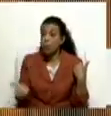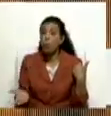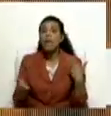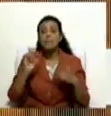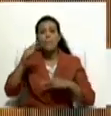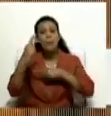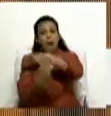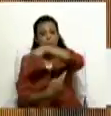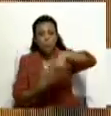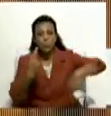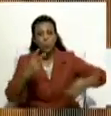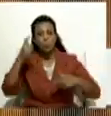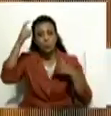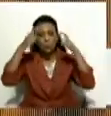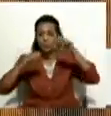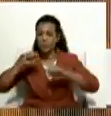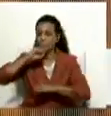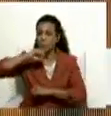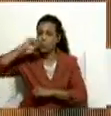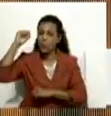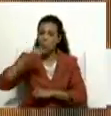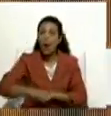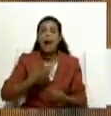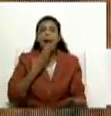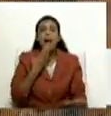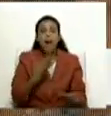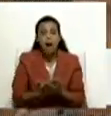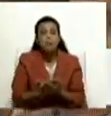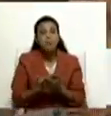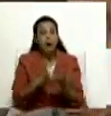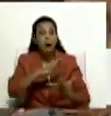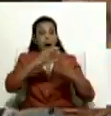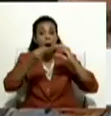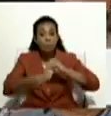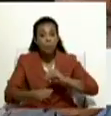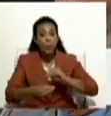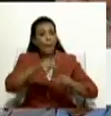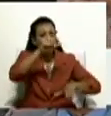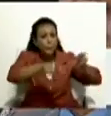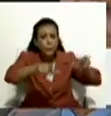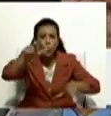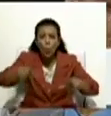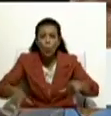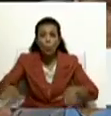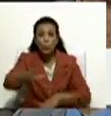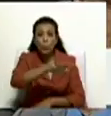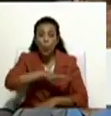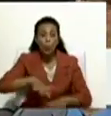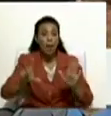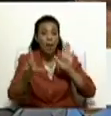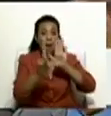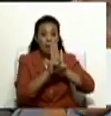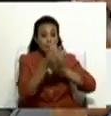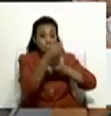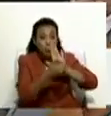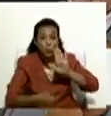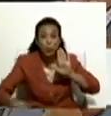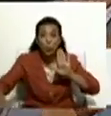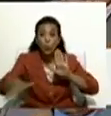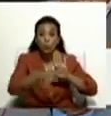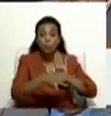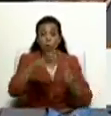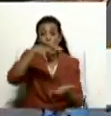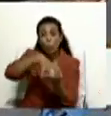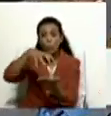la revolución bolivariana de Venezuela gracias a la articulación Perfecta de los